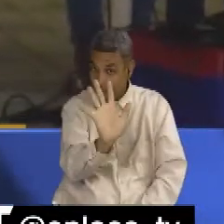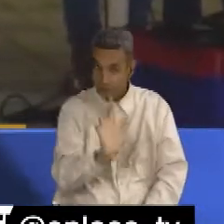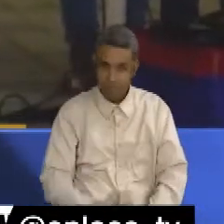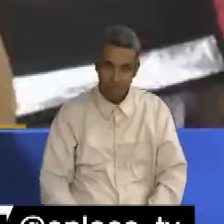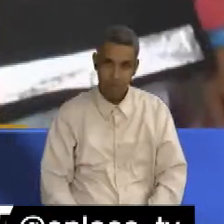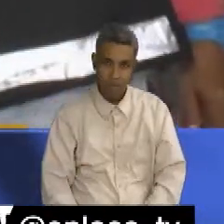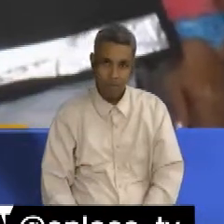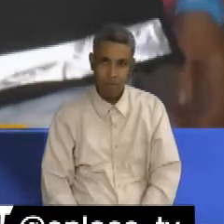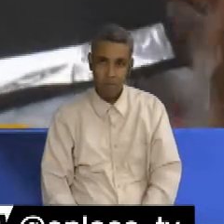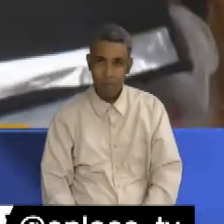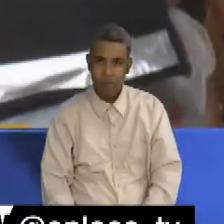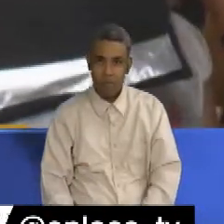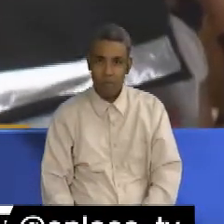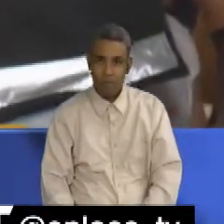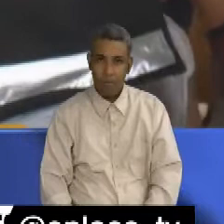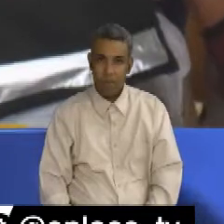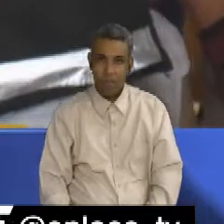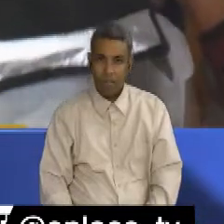más información.